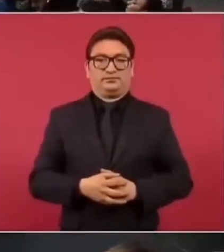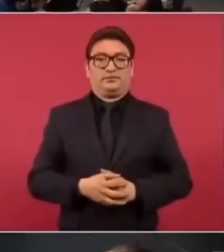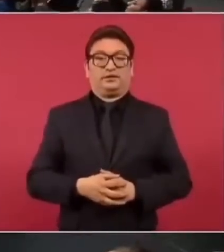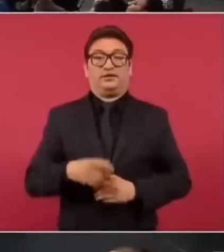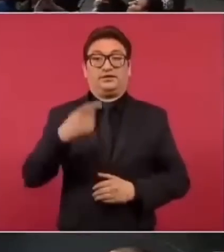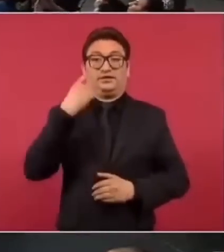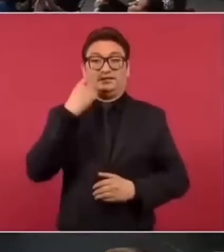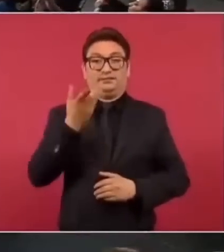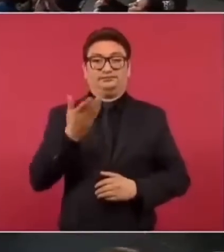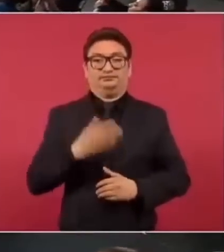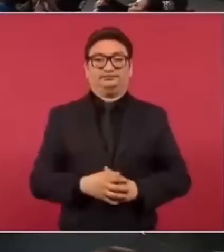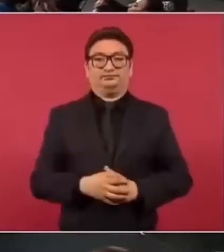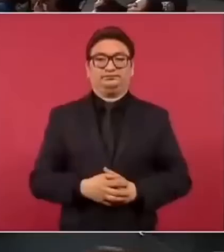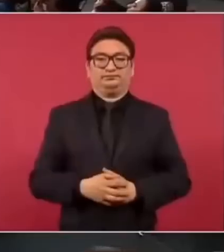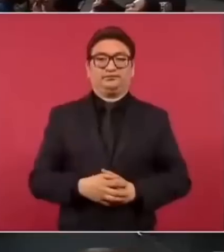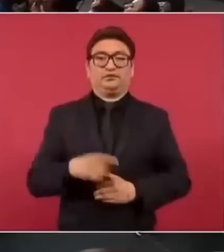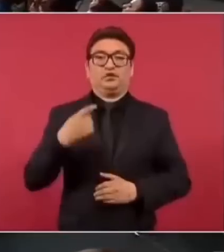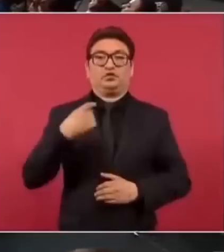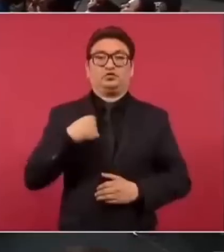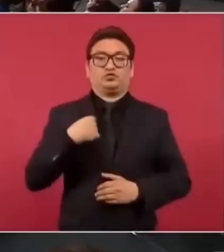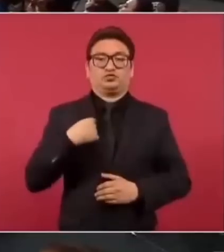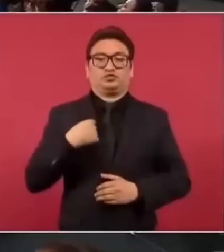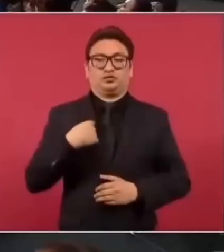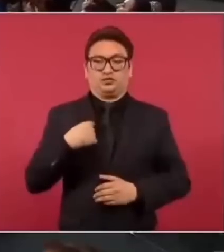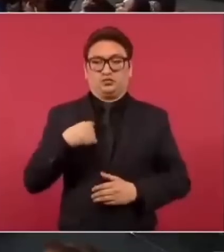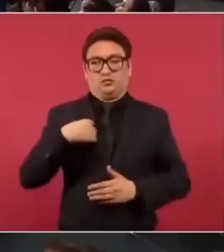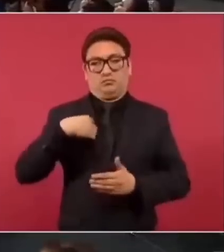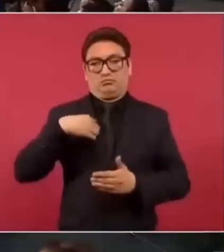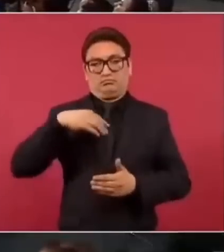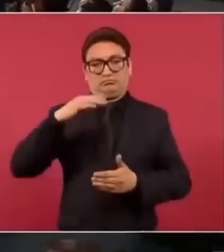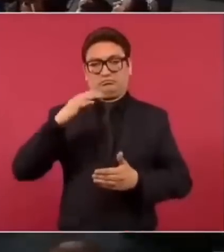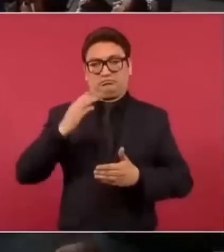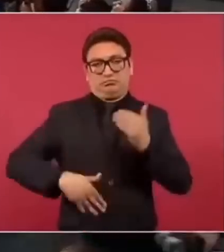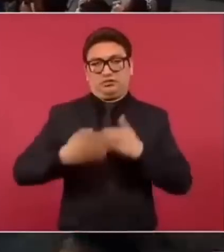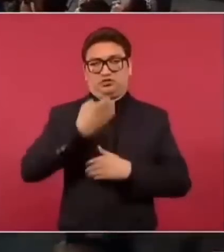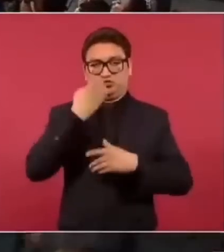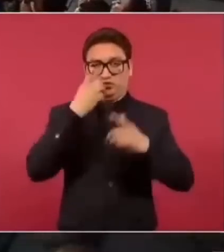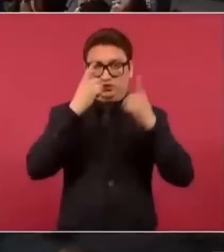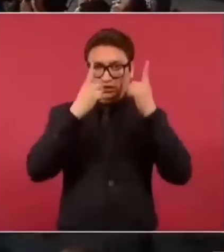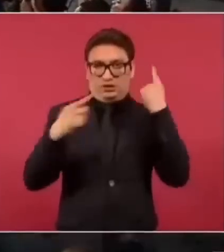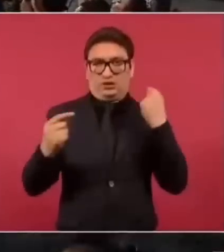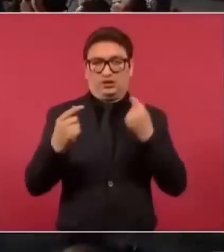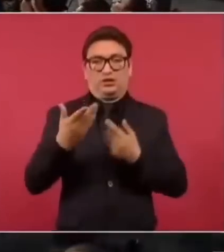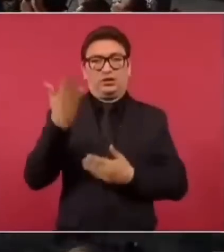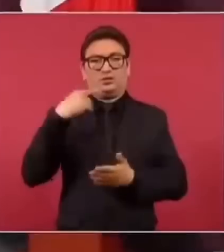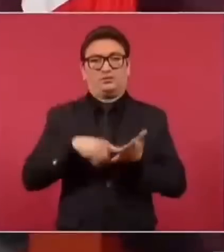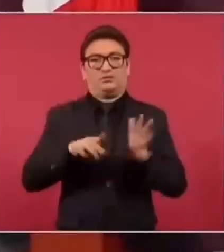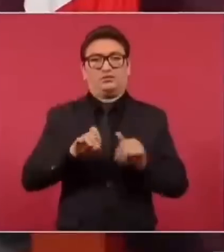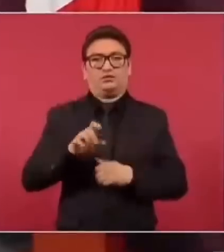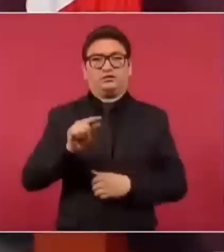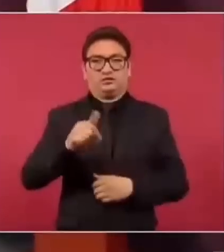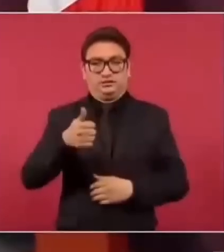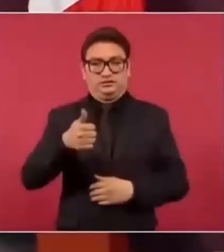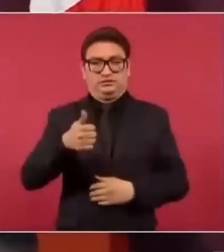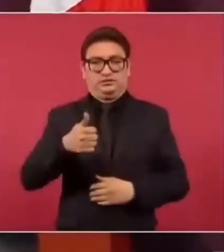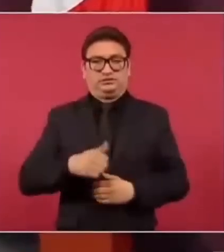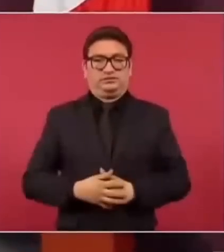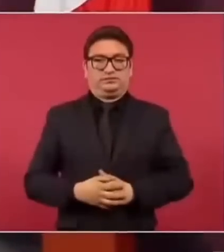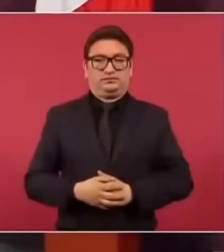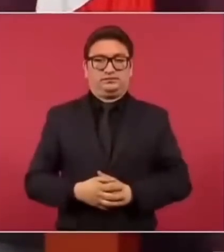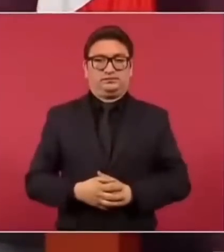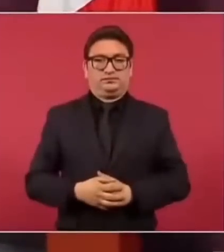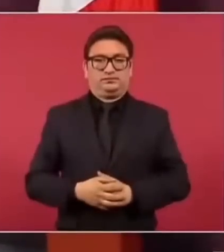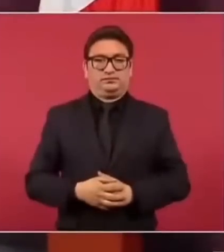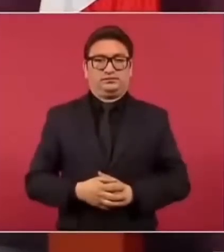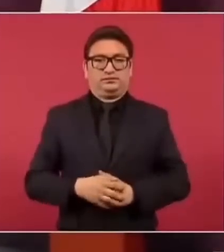Fíjense que yo terminé la escuela en el 76